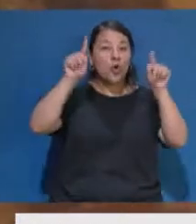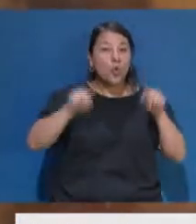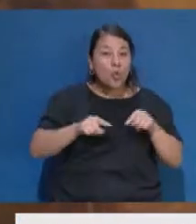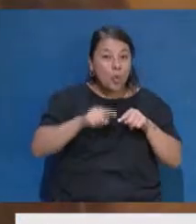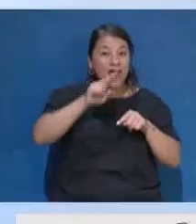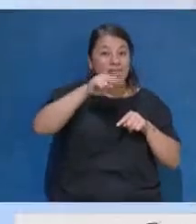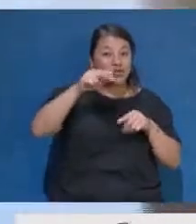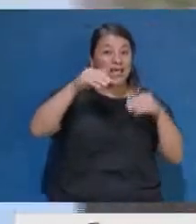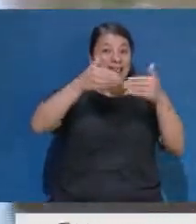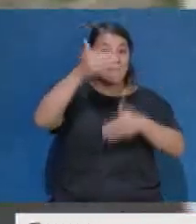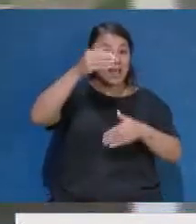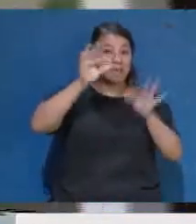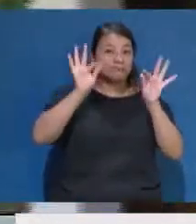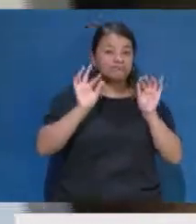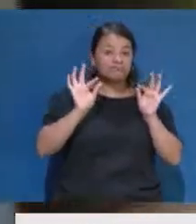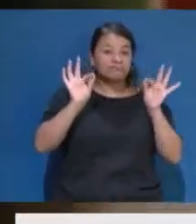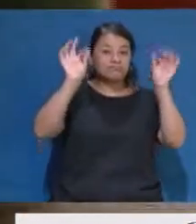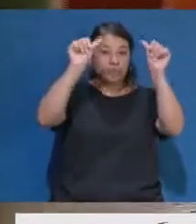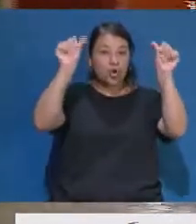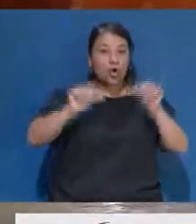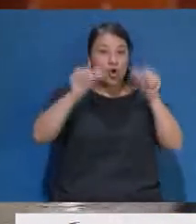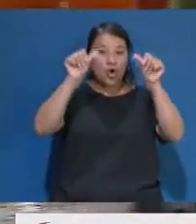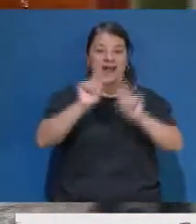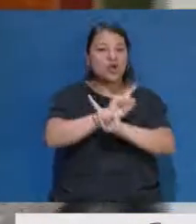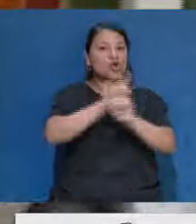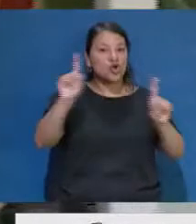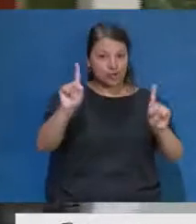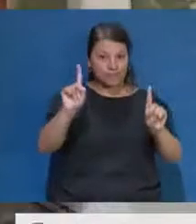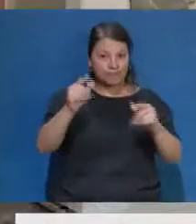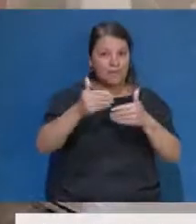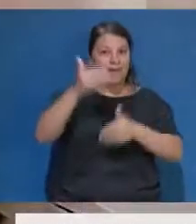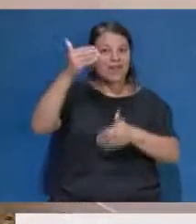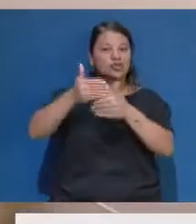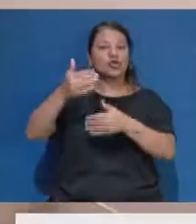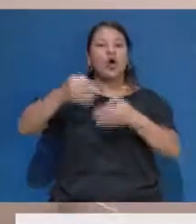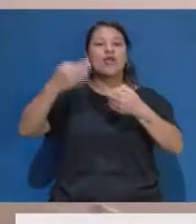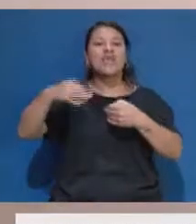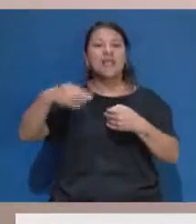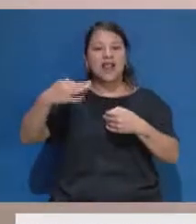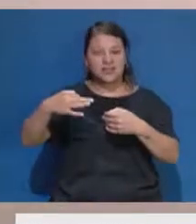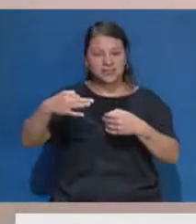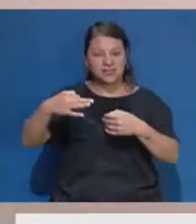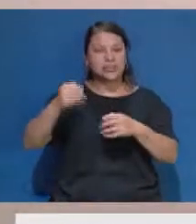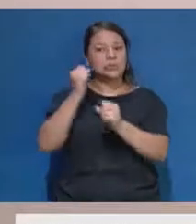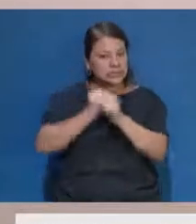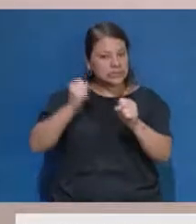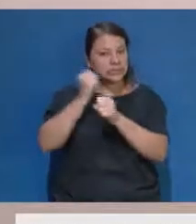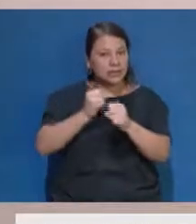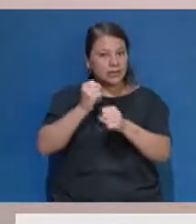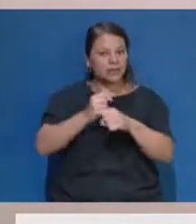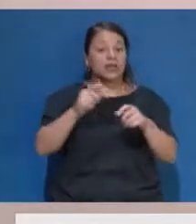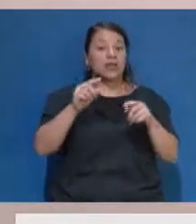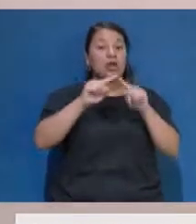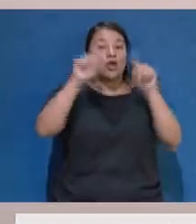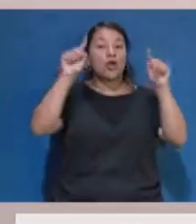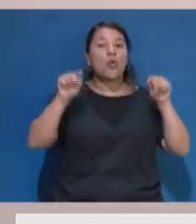sobre las paredes. Es un rescate patrimonial muy importante que ha llevado mucho tiempo. Entonces van a estar en exposición sobre